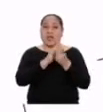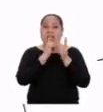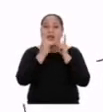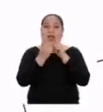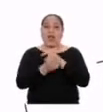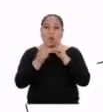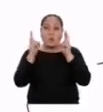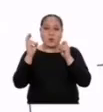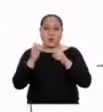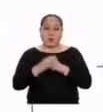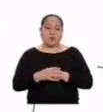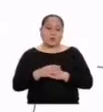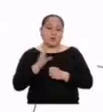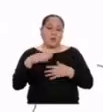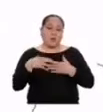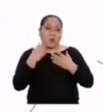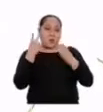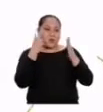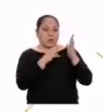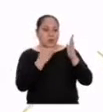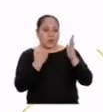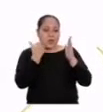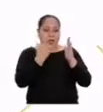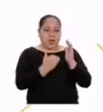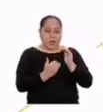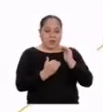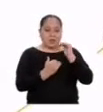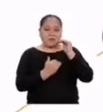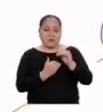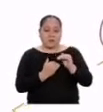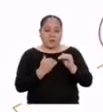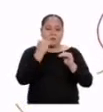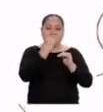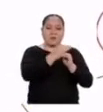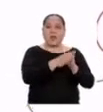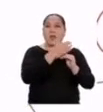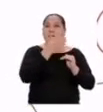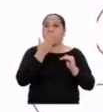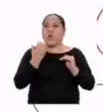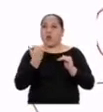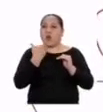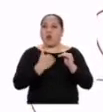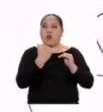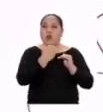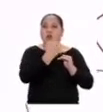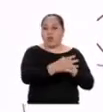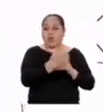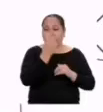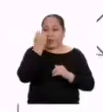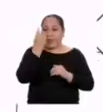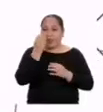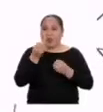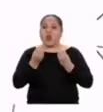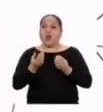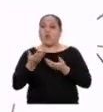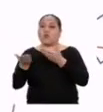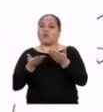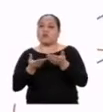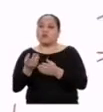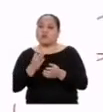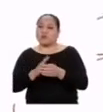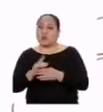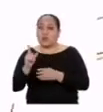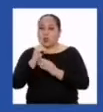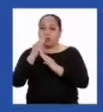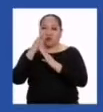es posible interpretar que en cada peldaño hemos mejorado en entender cómo abordar la lucha contra